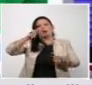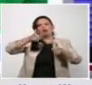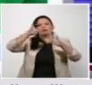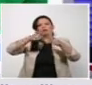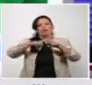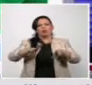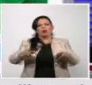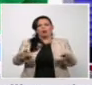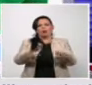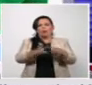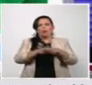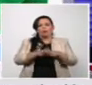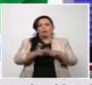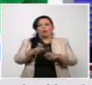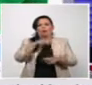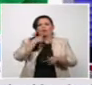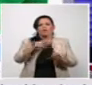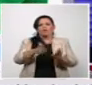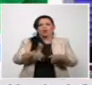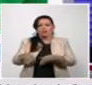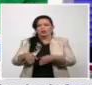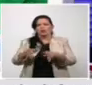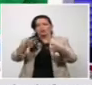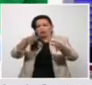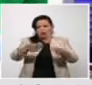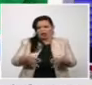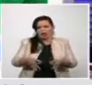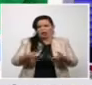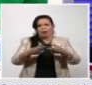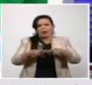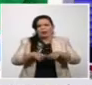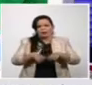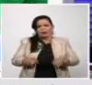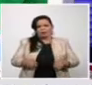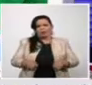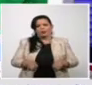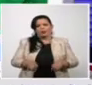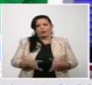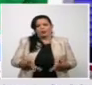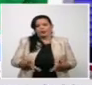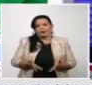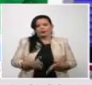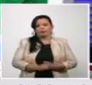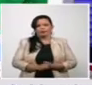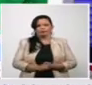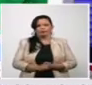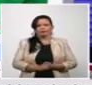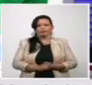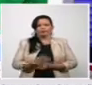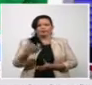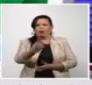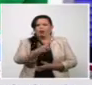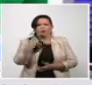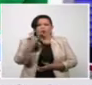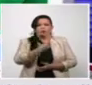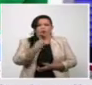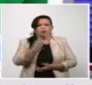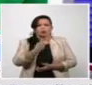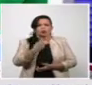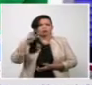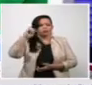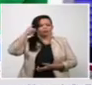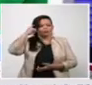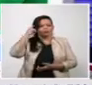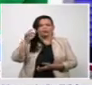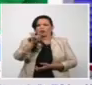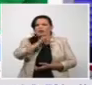casos confirmados es muy elevado, que es el denominador para sacar esta tasa. Pero de todas formas es una cifra elevada de